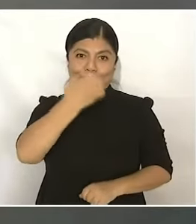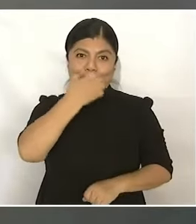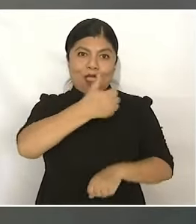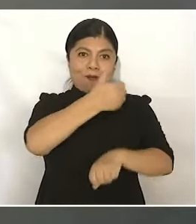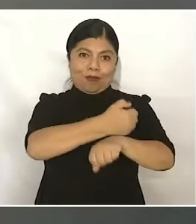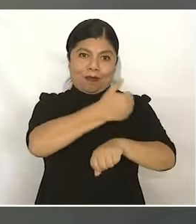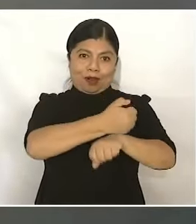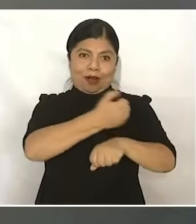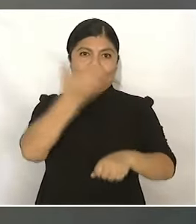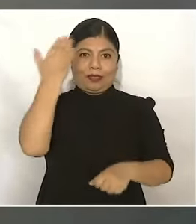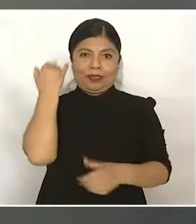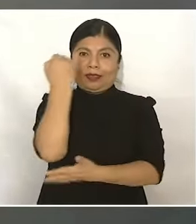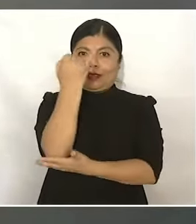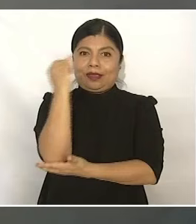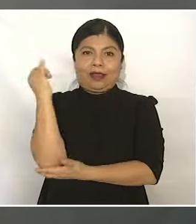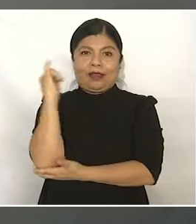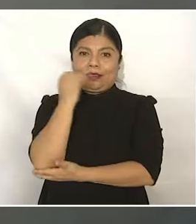había kinder,